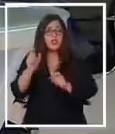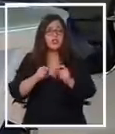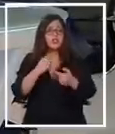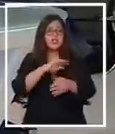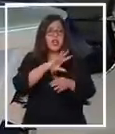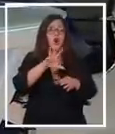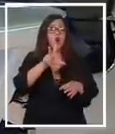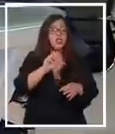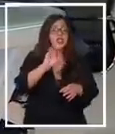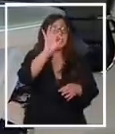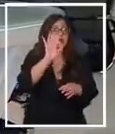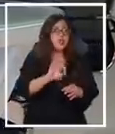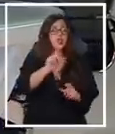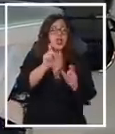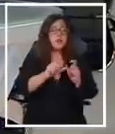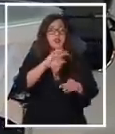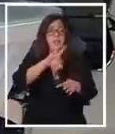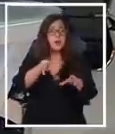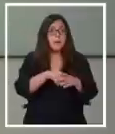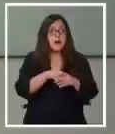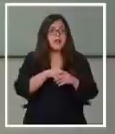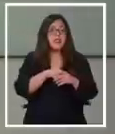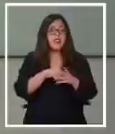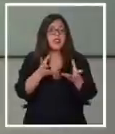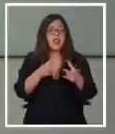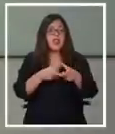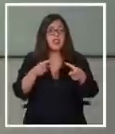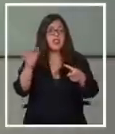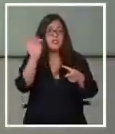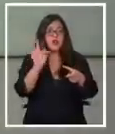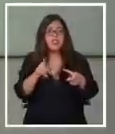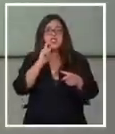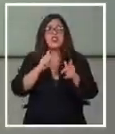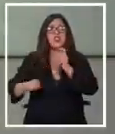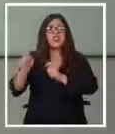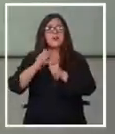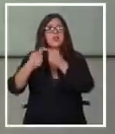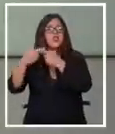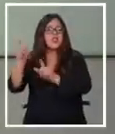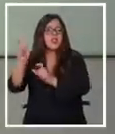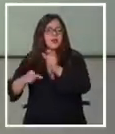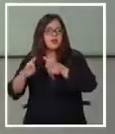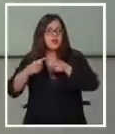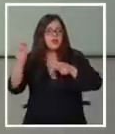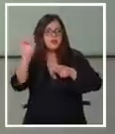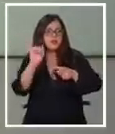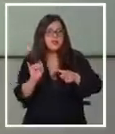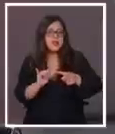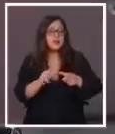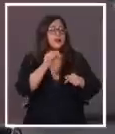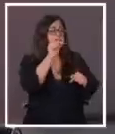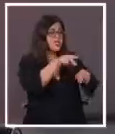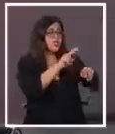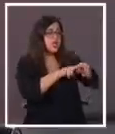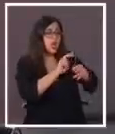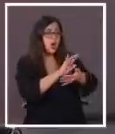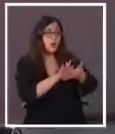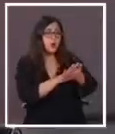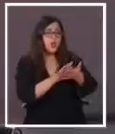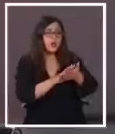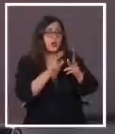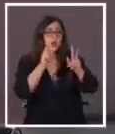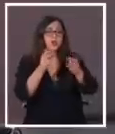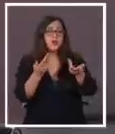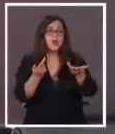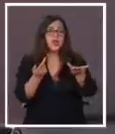público el 80 por ciento de los chilenos que estamos en fonasa tienen un tratamiento muy distinto a los que tienen visas pero se arregla eso pasando a los de